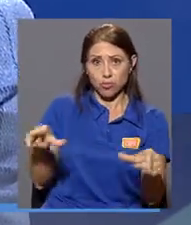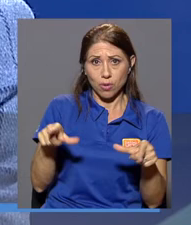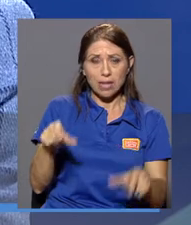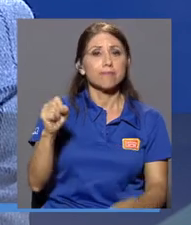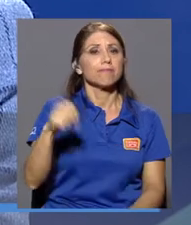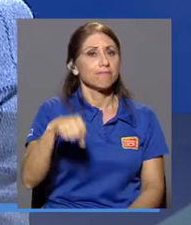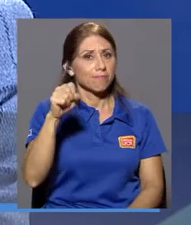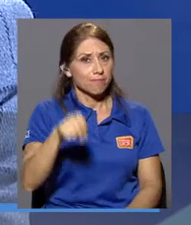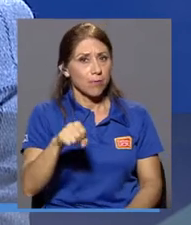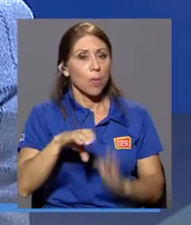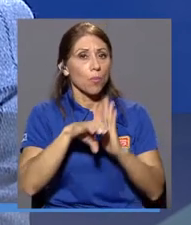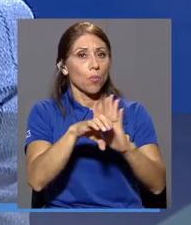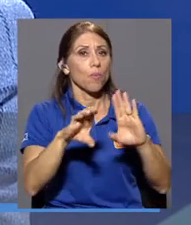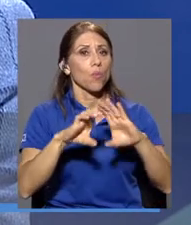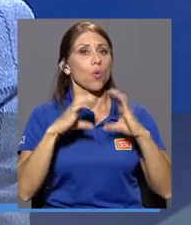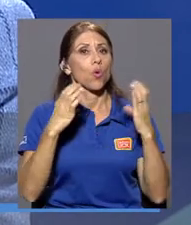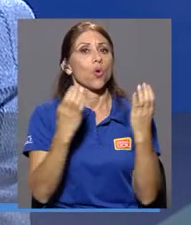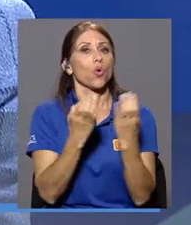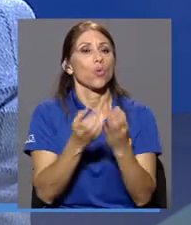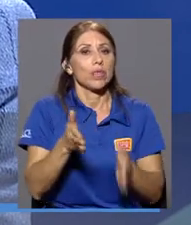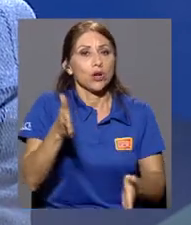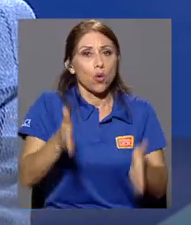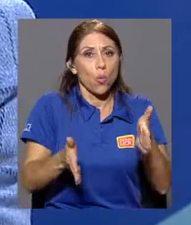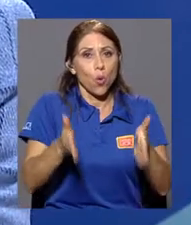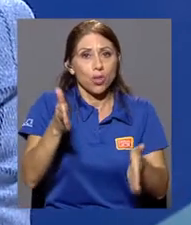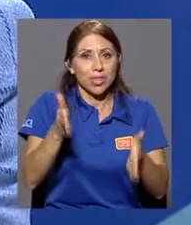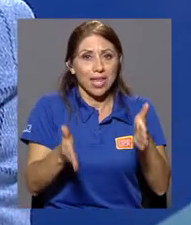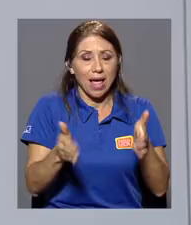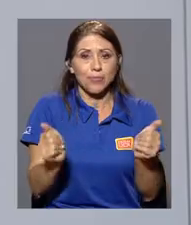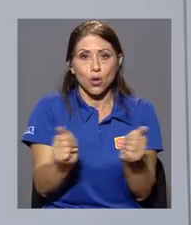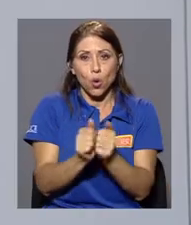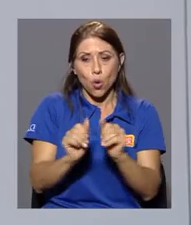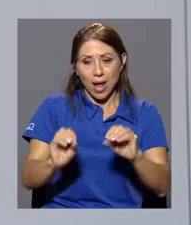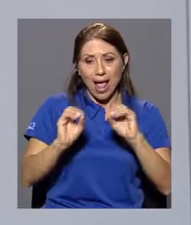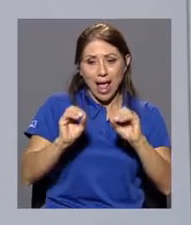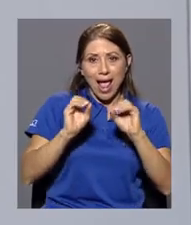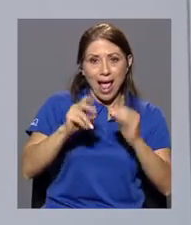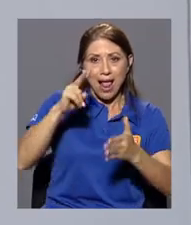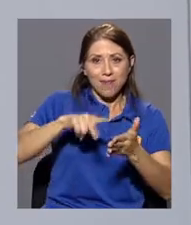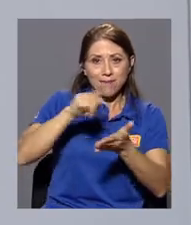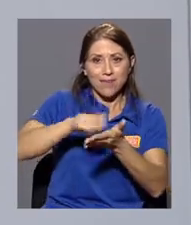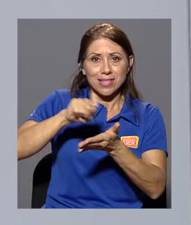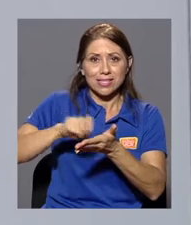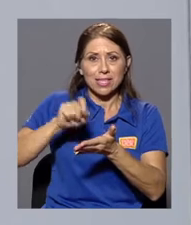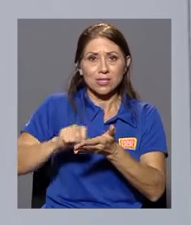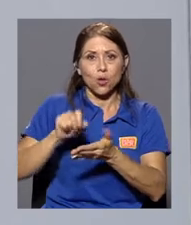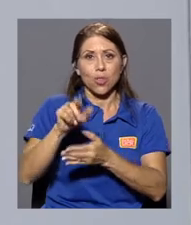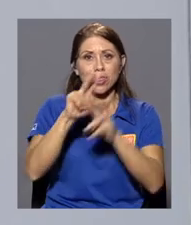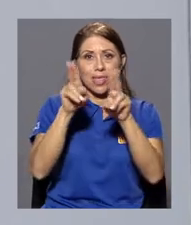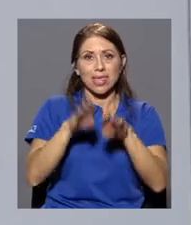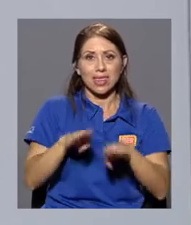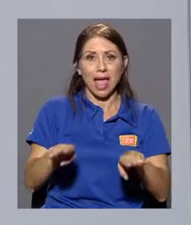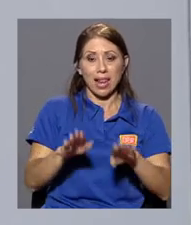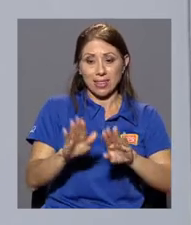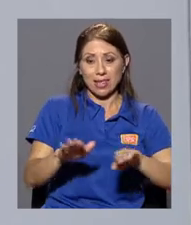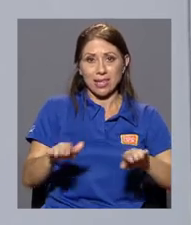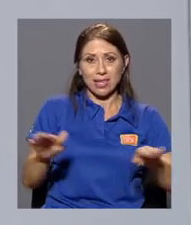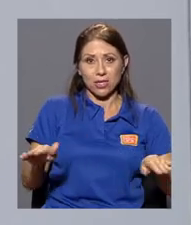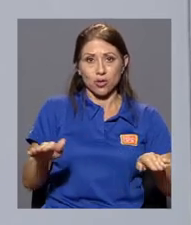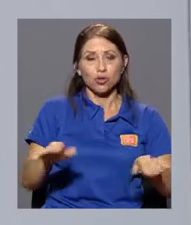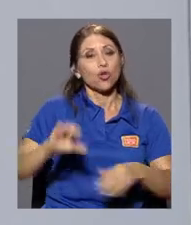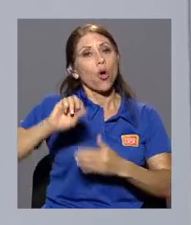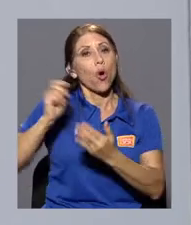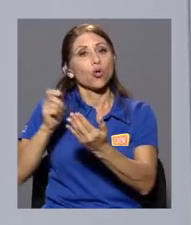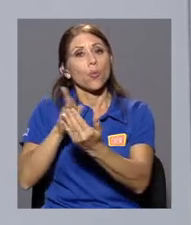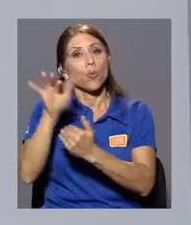Desde el club de robótica, mediante la alfabetización digital de niños vulnerables. Desde el otro proyecto de acción